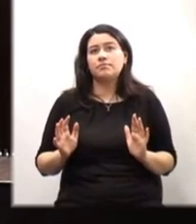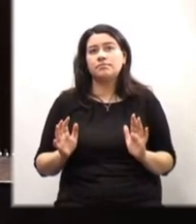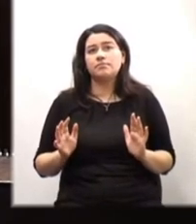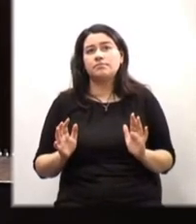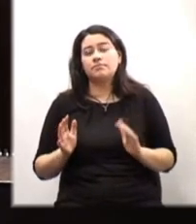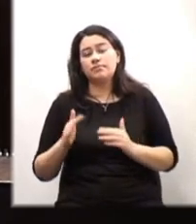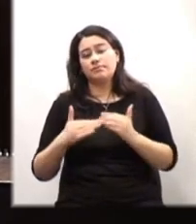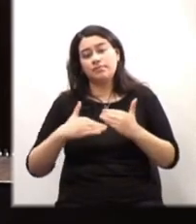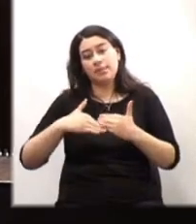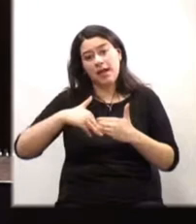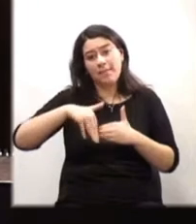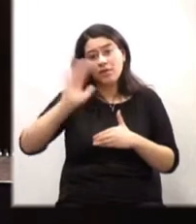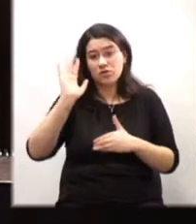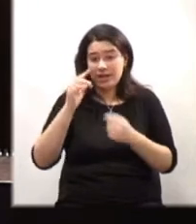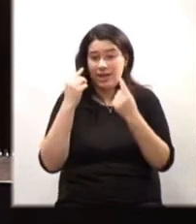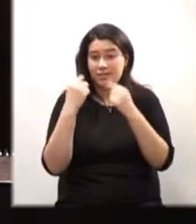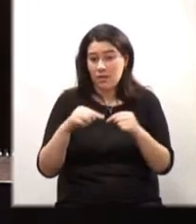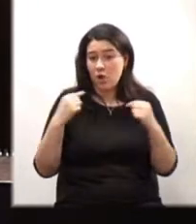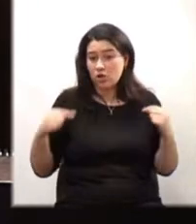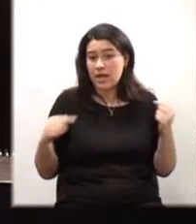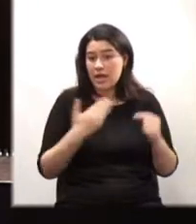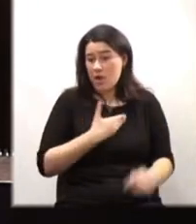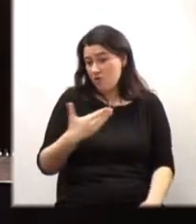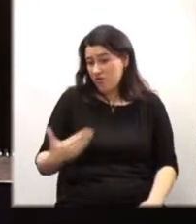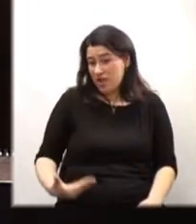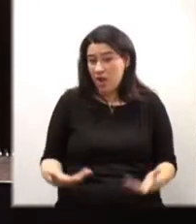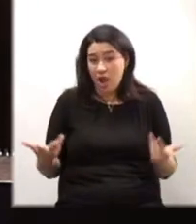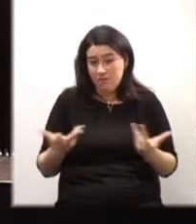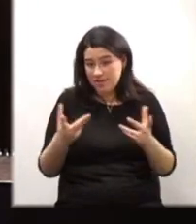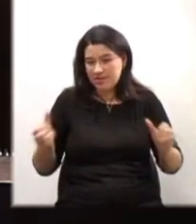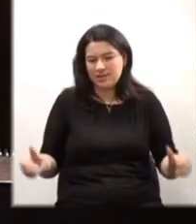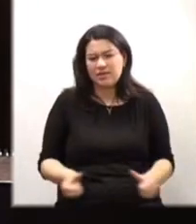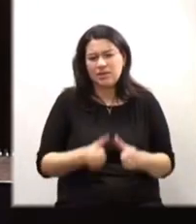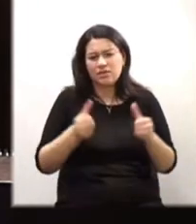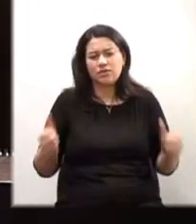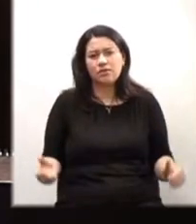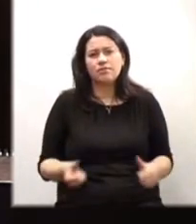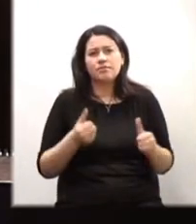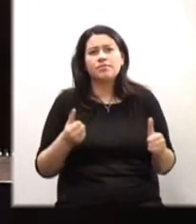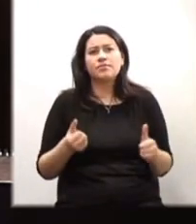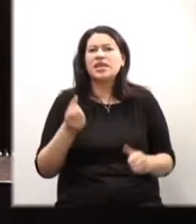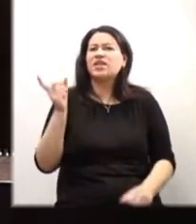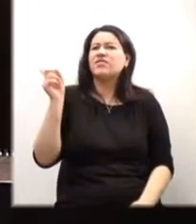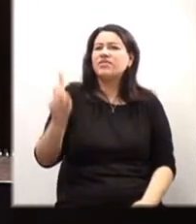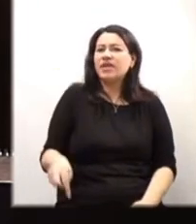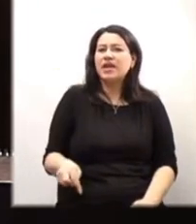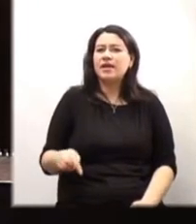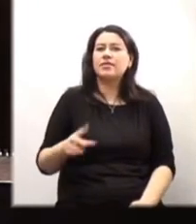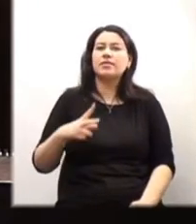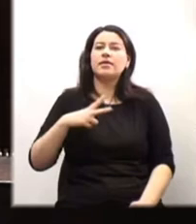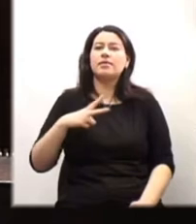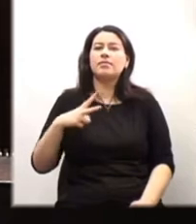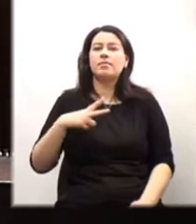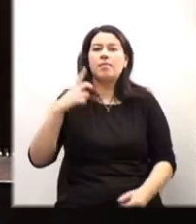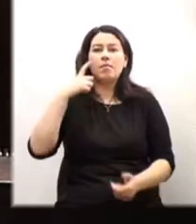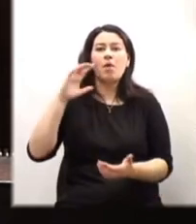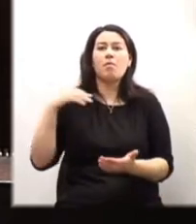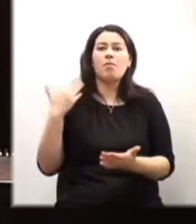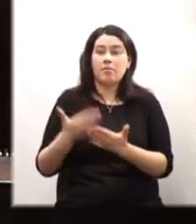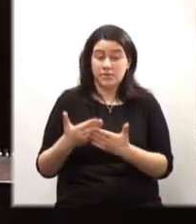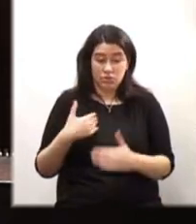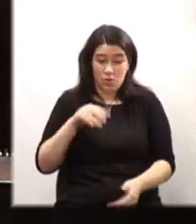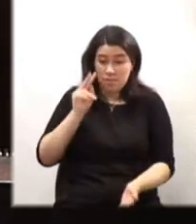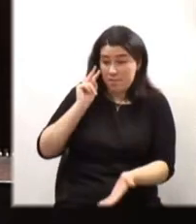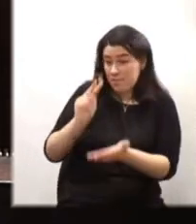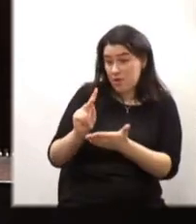Y la mayoría de las cosas que este gobierno está haciendo, Presidenta, parten de iniciativas privadas. O sea, cuando uno mira